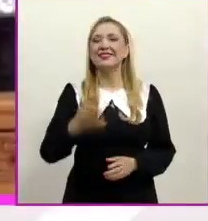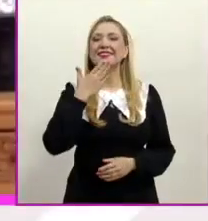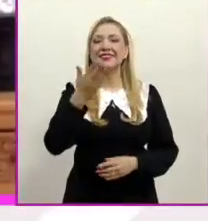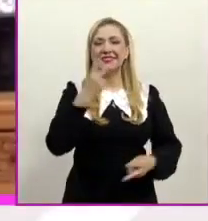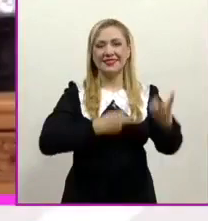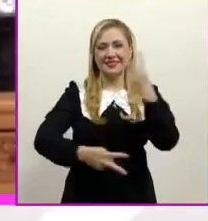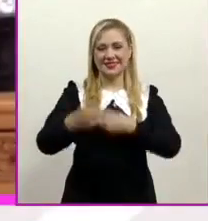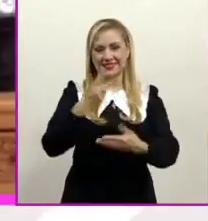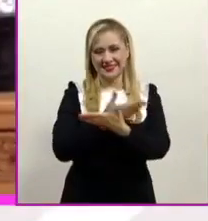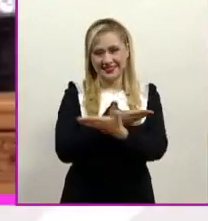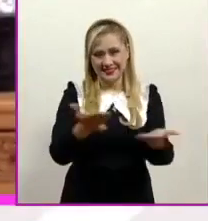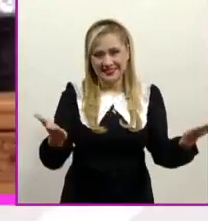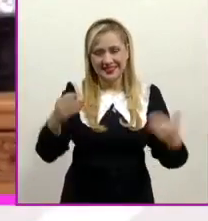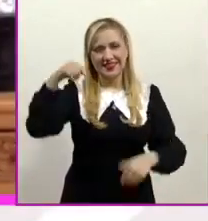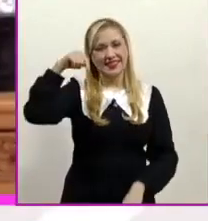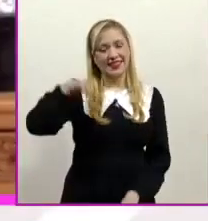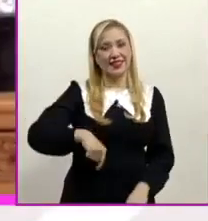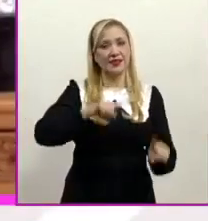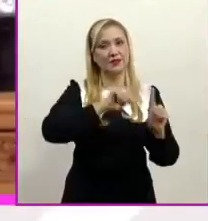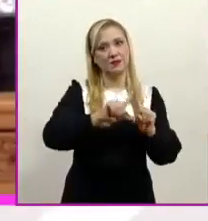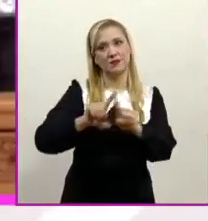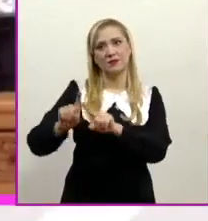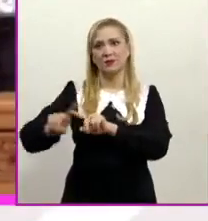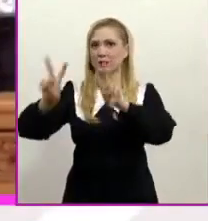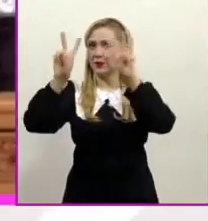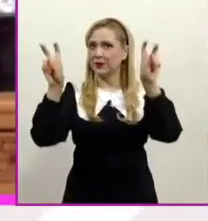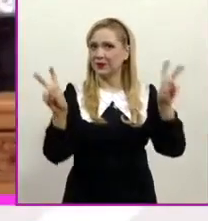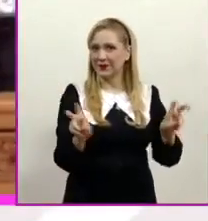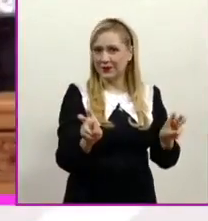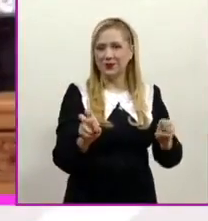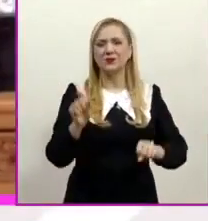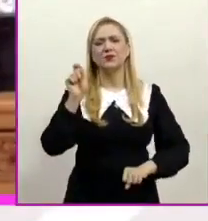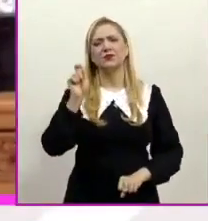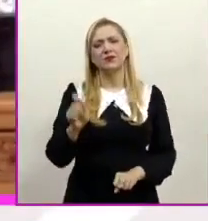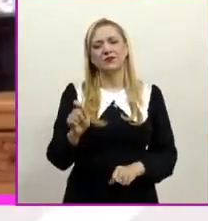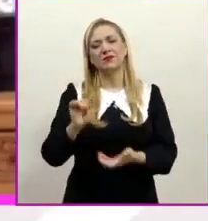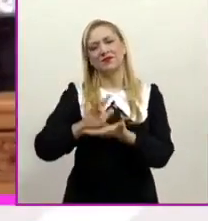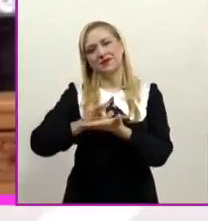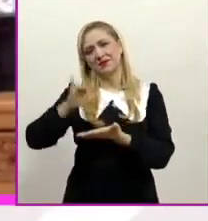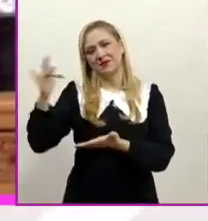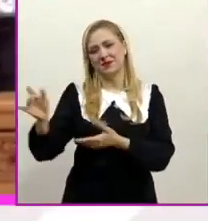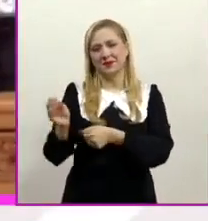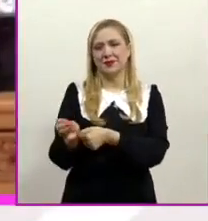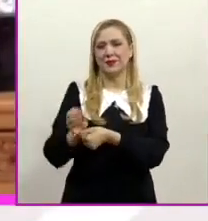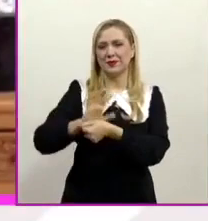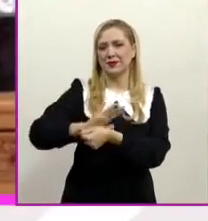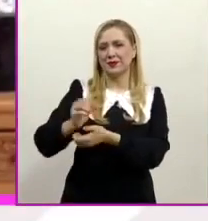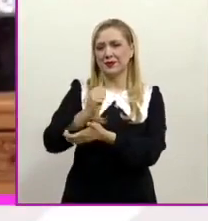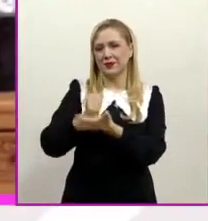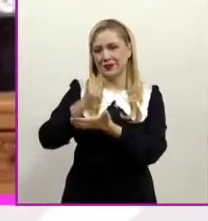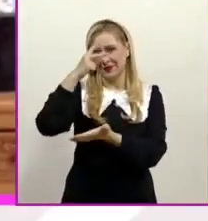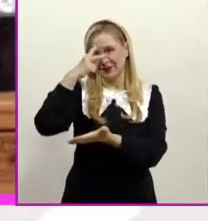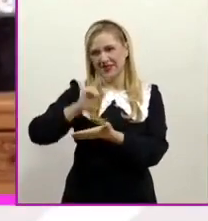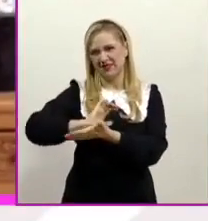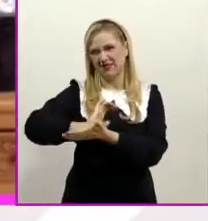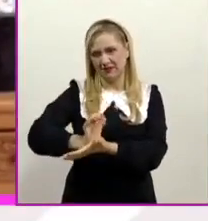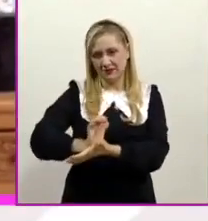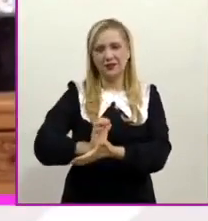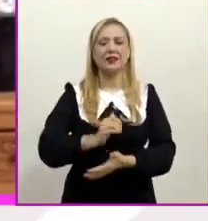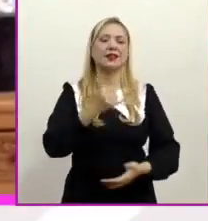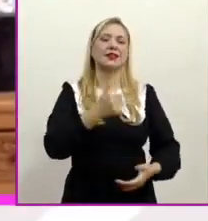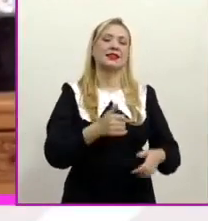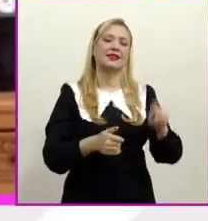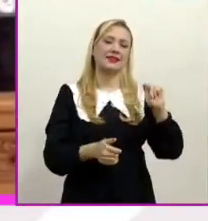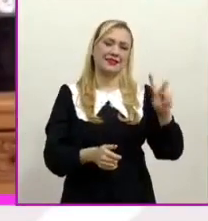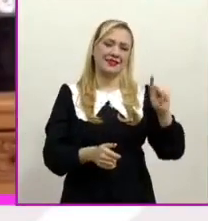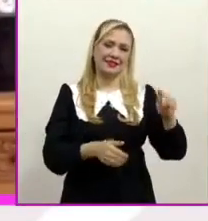Bienvenido, bienvenida. Este es Espacio Diverso, una coproducción entre Justicia TV y el Consejo para Prevenir y Eliminar la Discriminación de